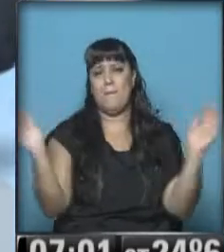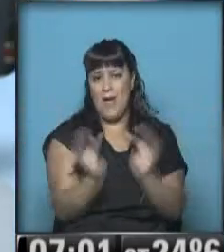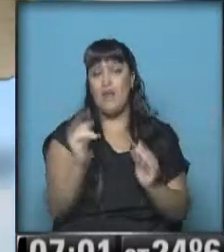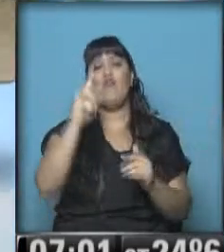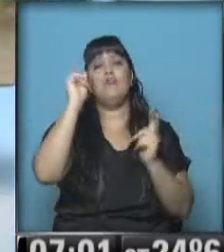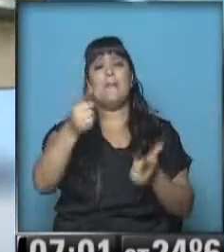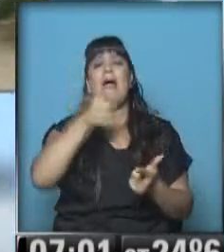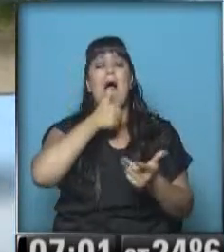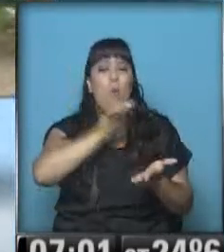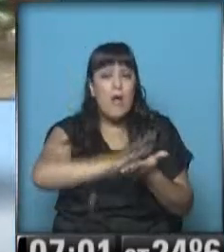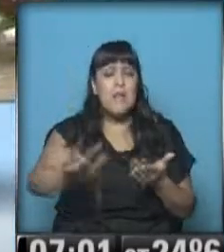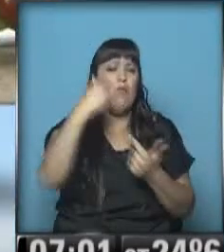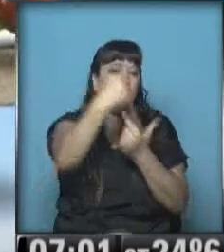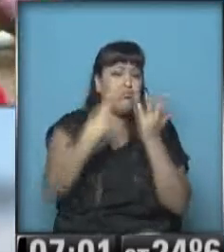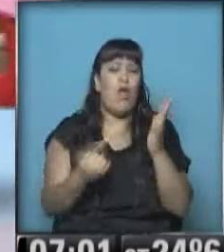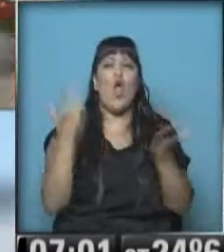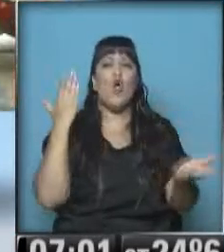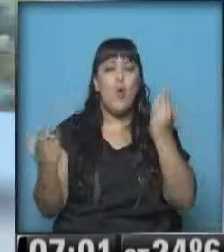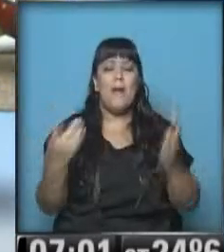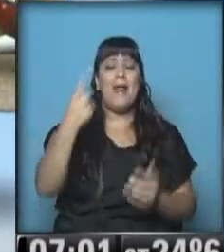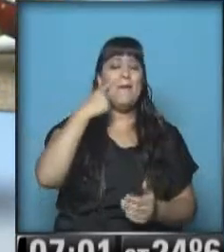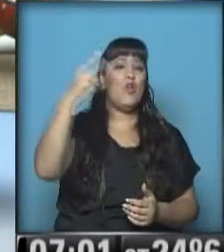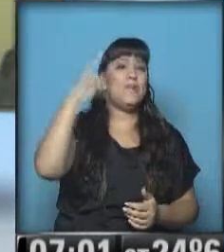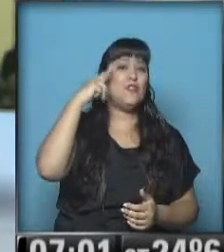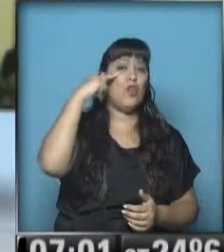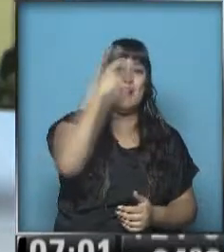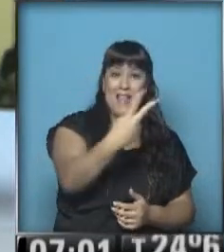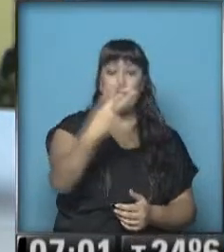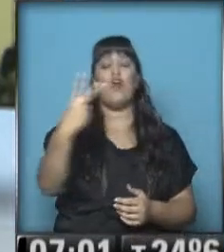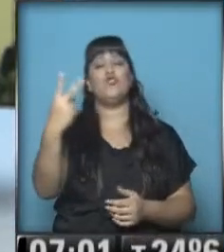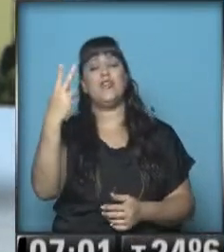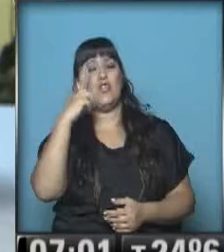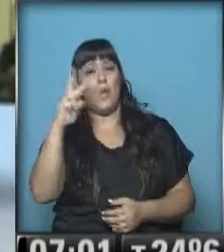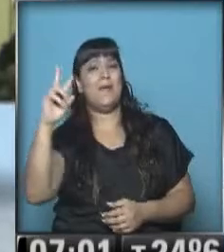país, comparando entre 1992 y 2014.